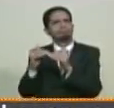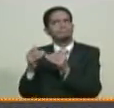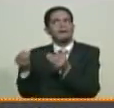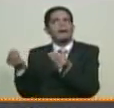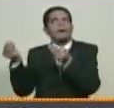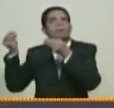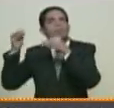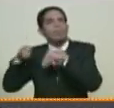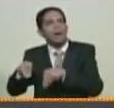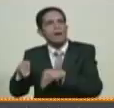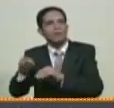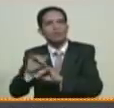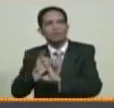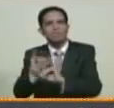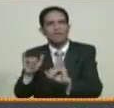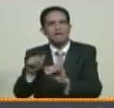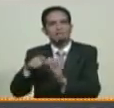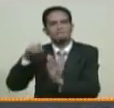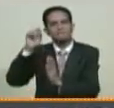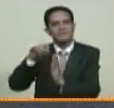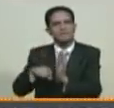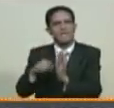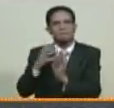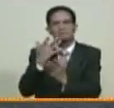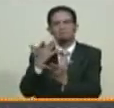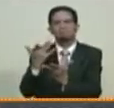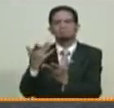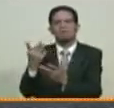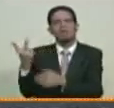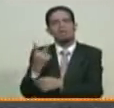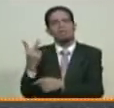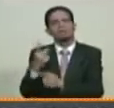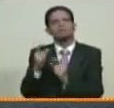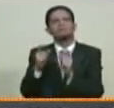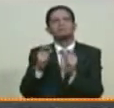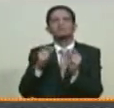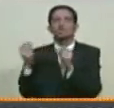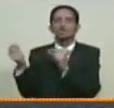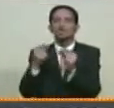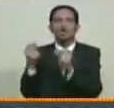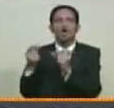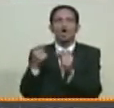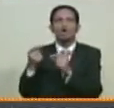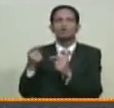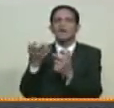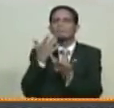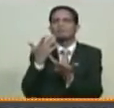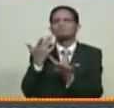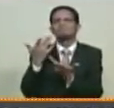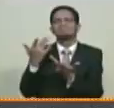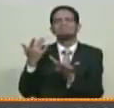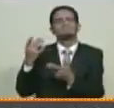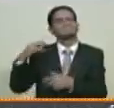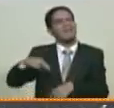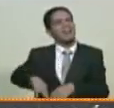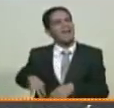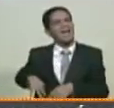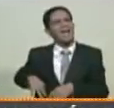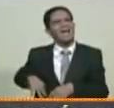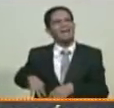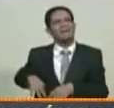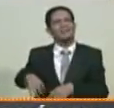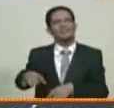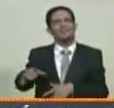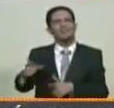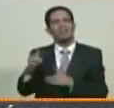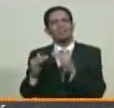costo de estructura de costos por tributos de costos por salario no porque maduro está pagando les el salario a los privada los